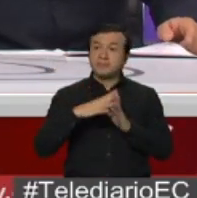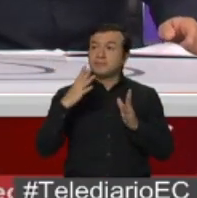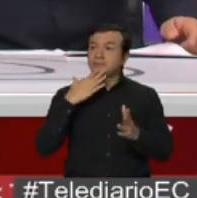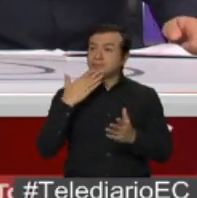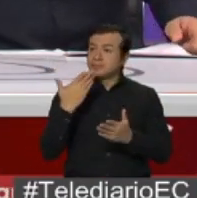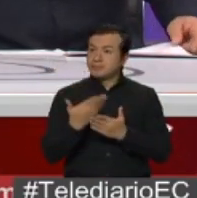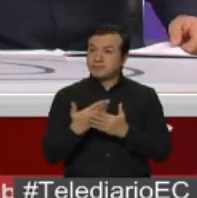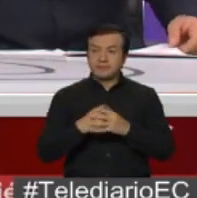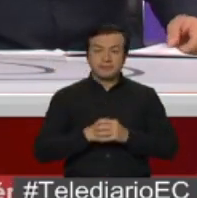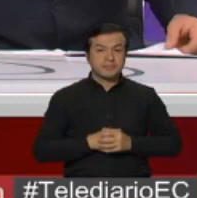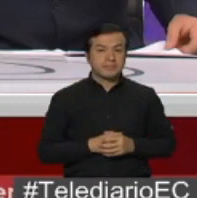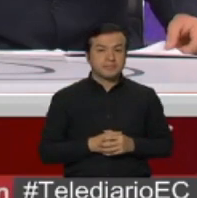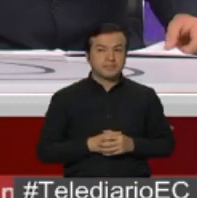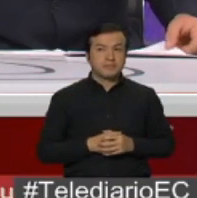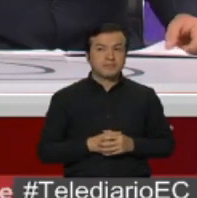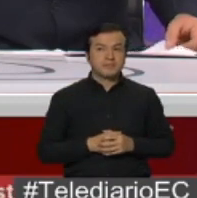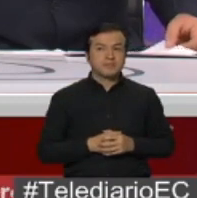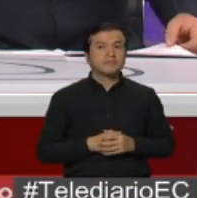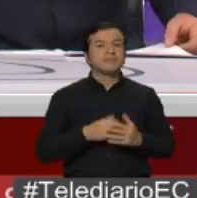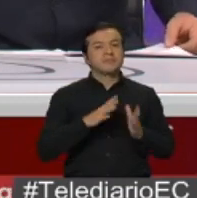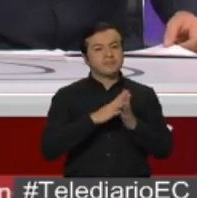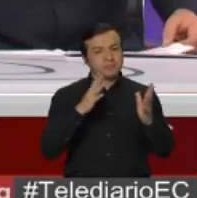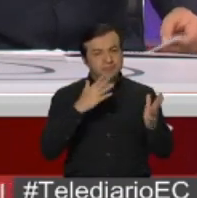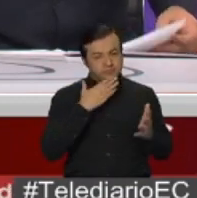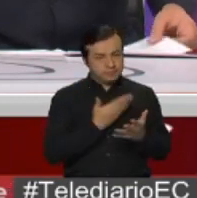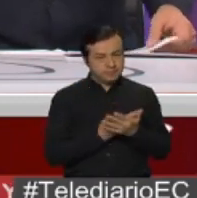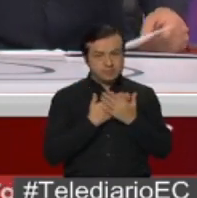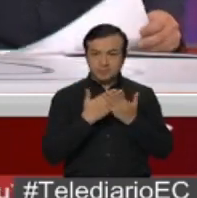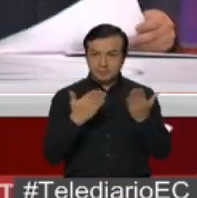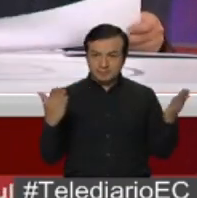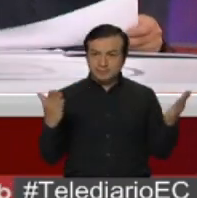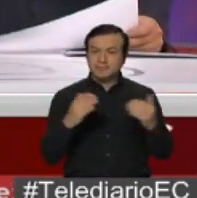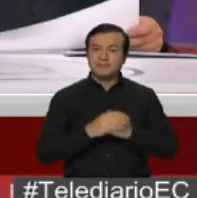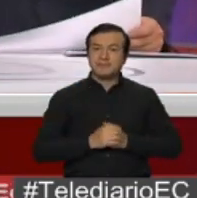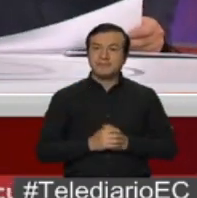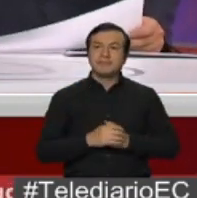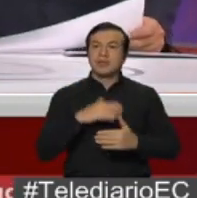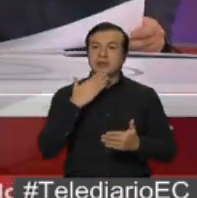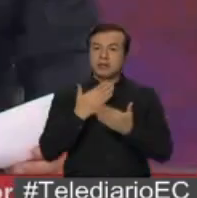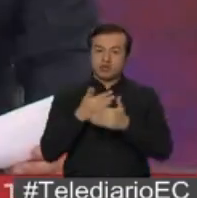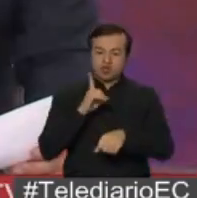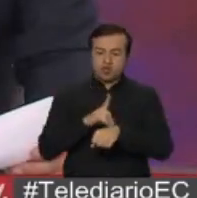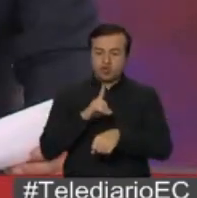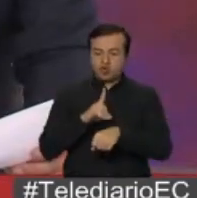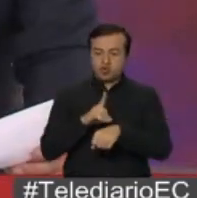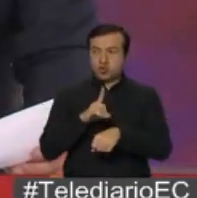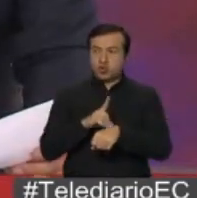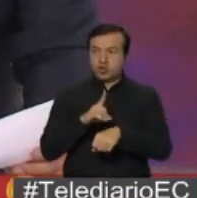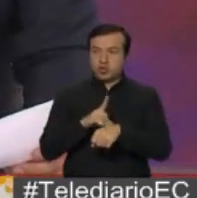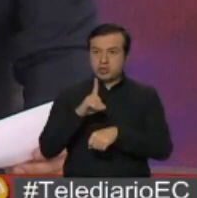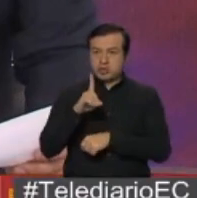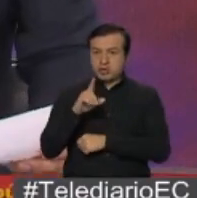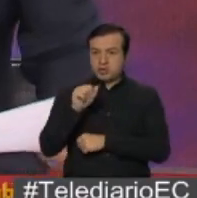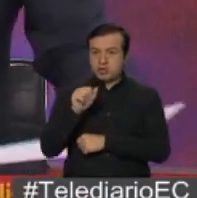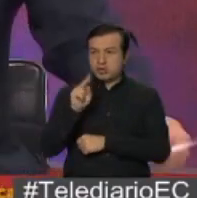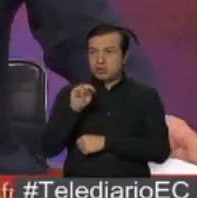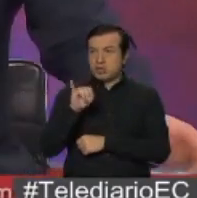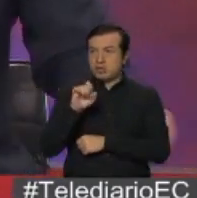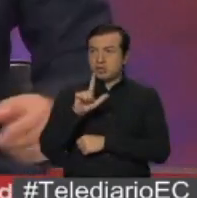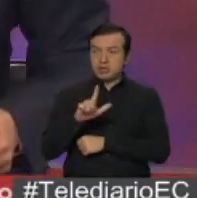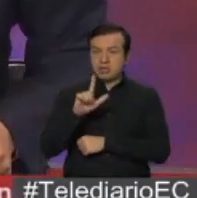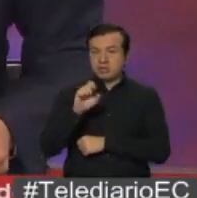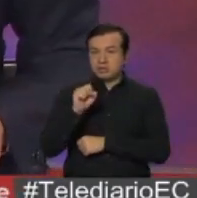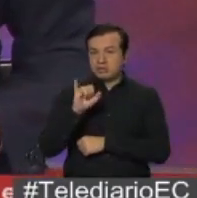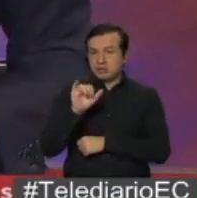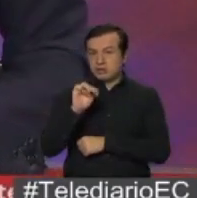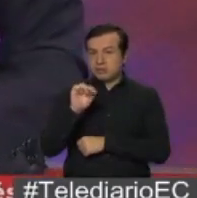doctor simancas muchas gracias a ustedes muy gentil agradecemos al doctor perdón daniel simancas epidemiólogo